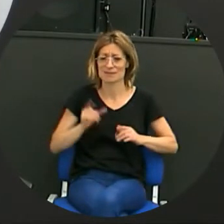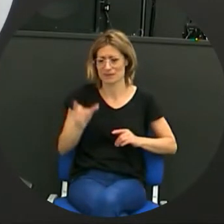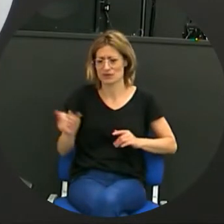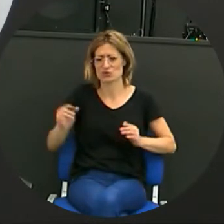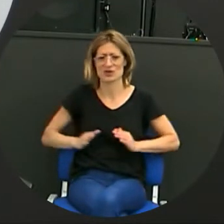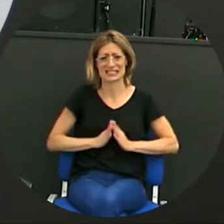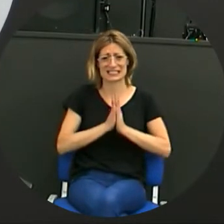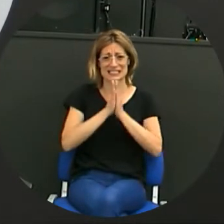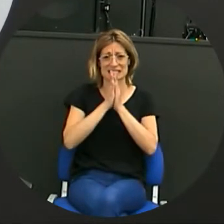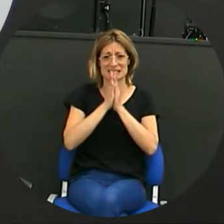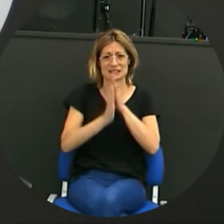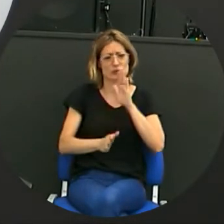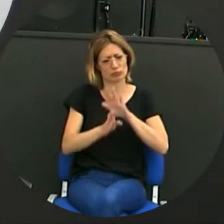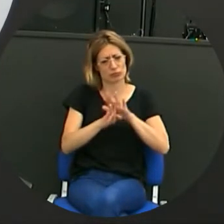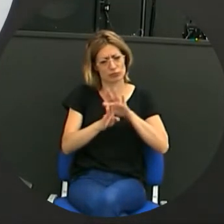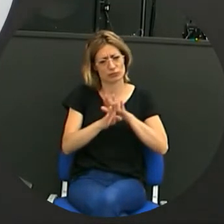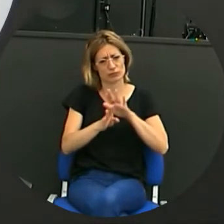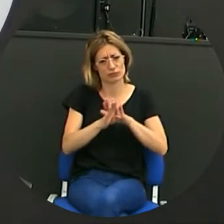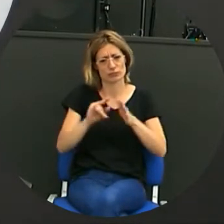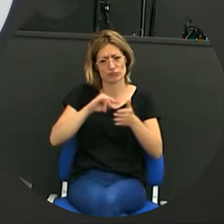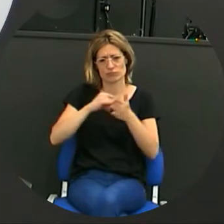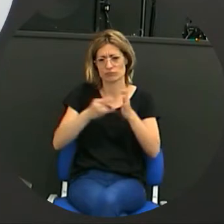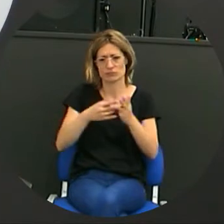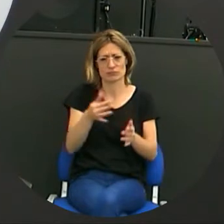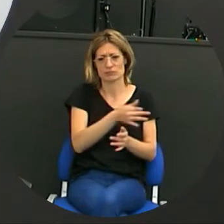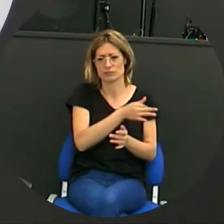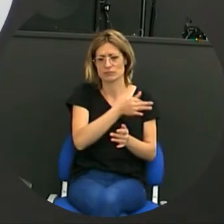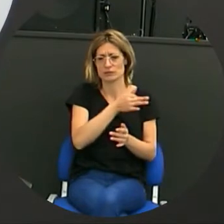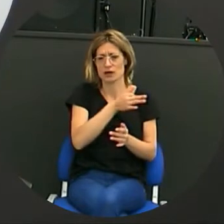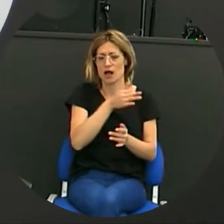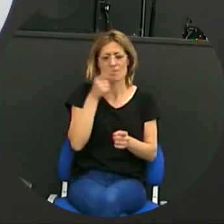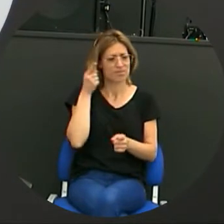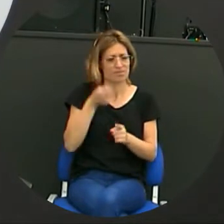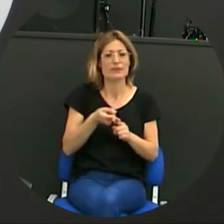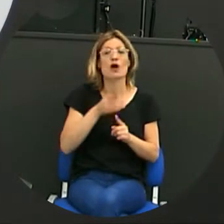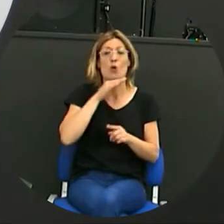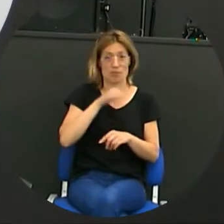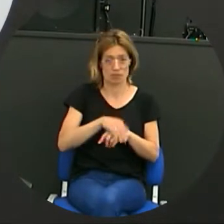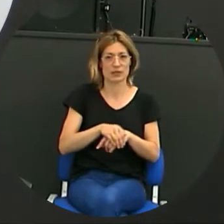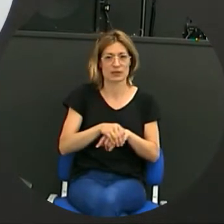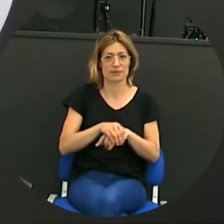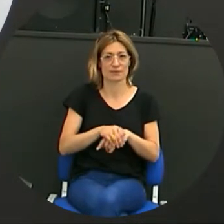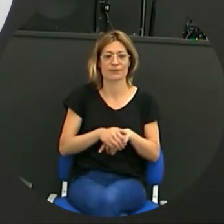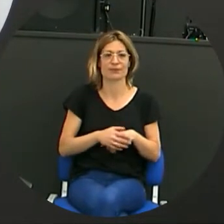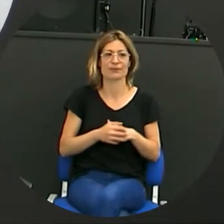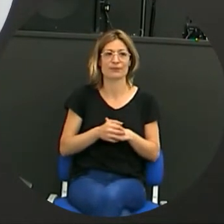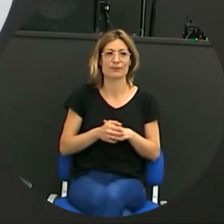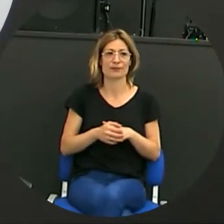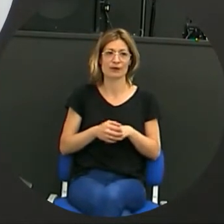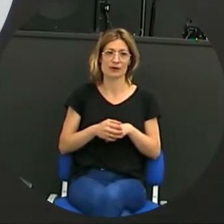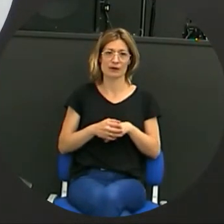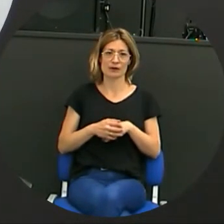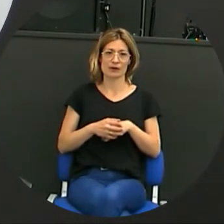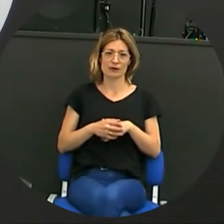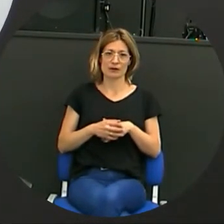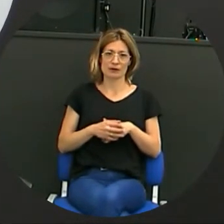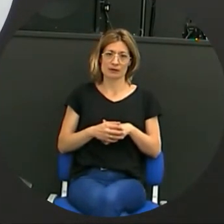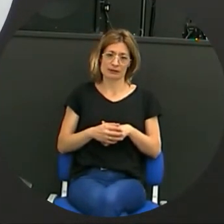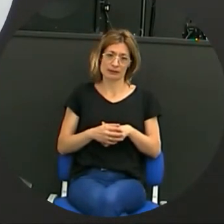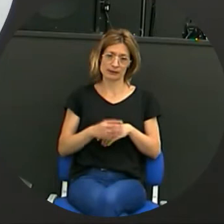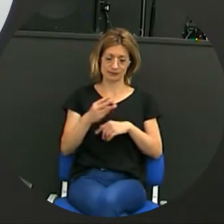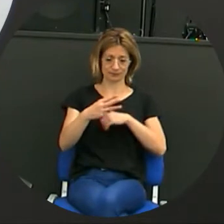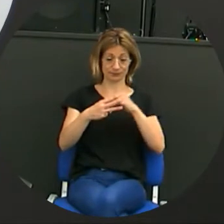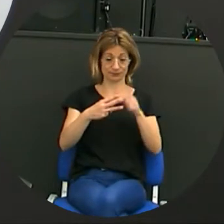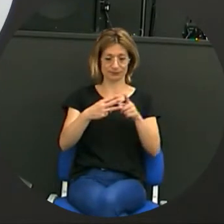ese mandato, ese llamado y esa comisión que Él nos ha dado. De forma y manera que vamos a ver tres cosas a través del pasaje